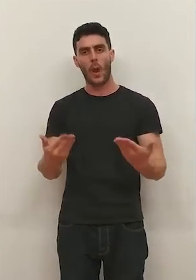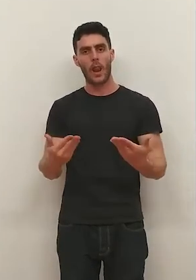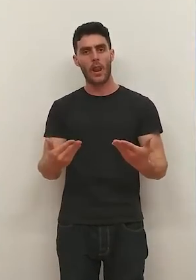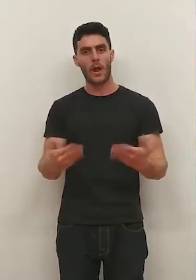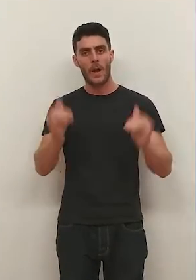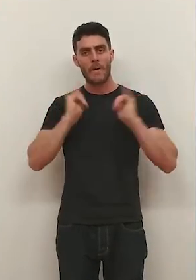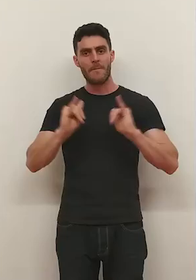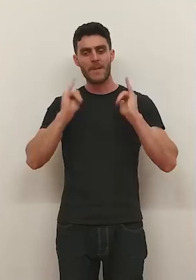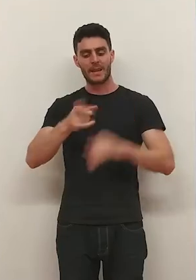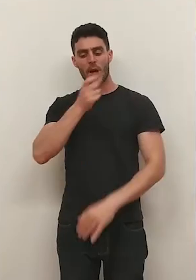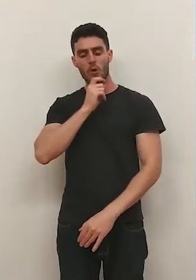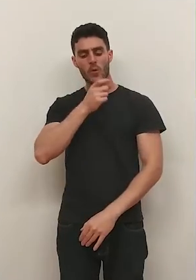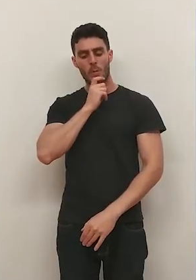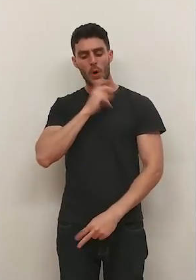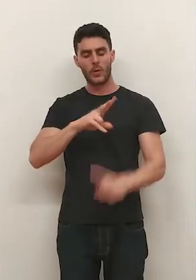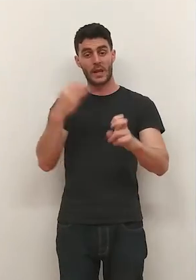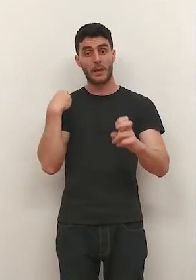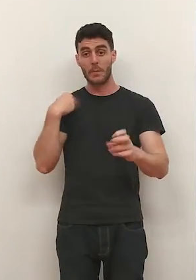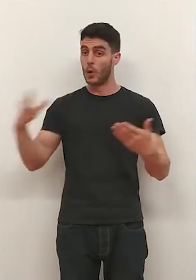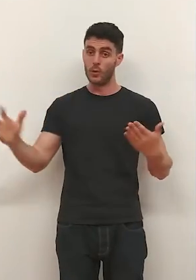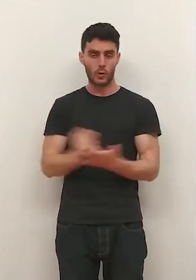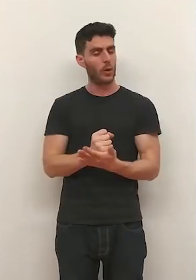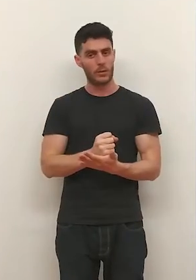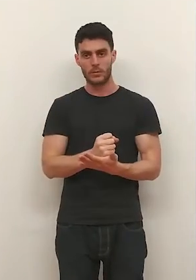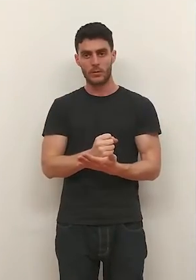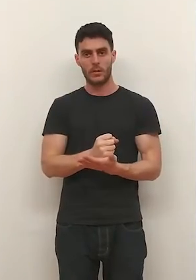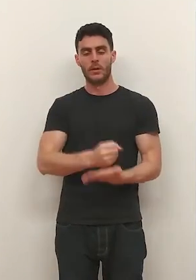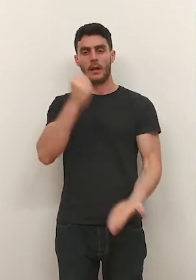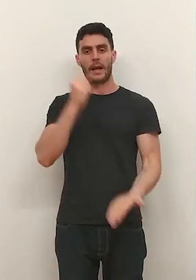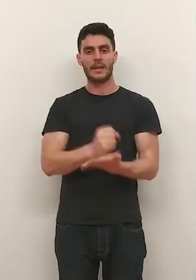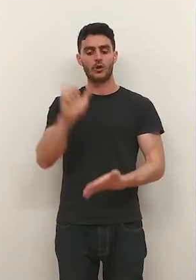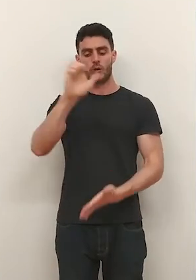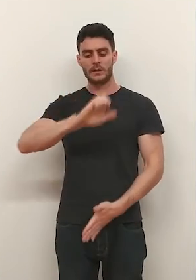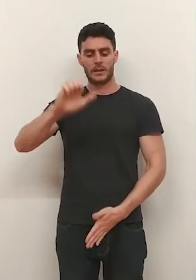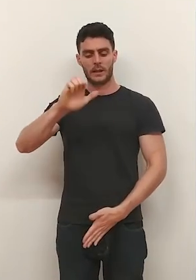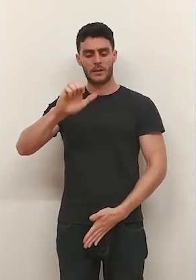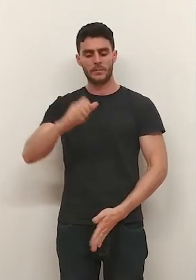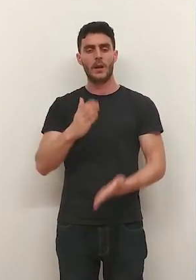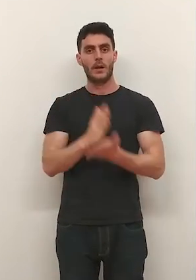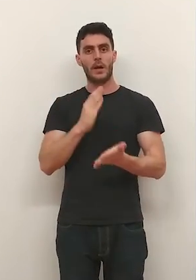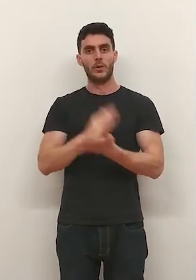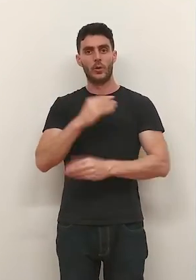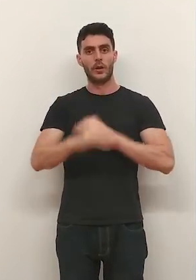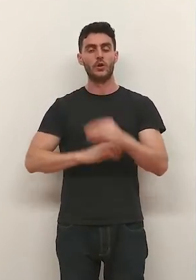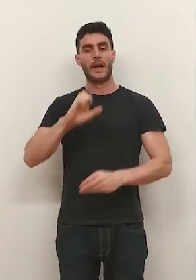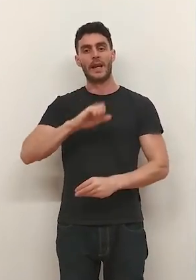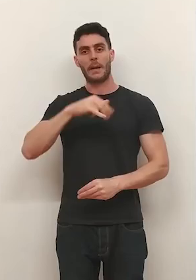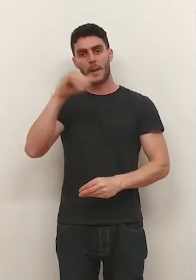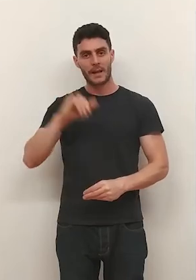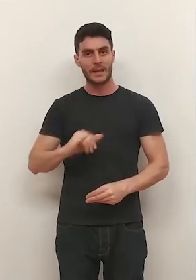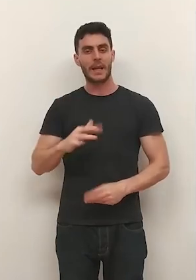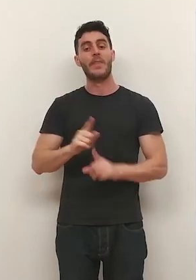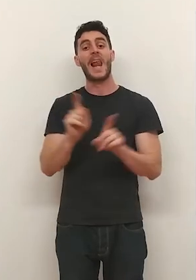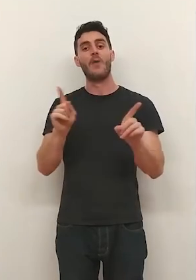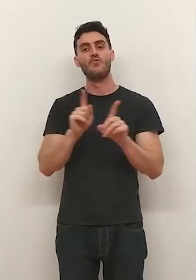cómo celebran las fiestas. Todo eso es el catastro de Ensenada. Un estudio elaborado por Enrique Martínez de la Puente